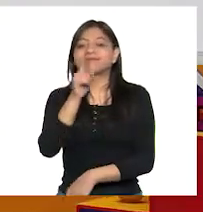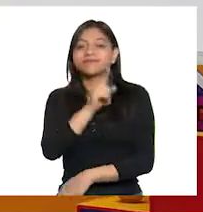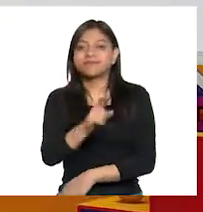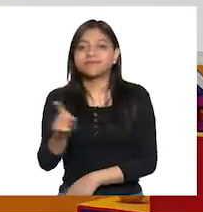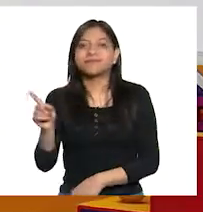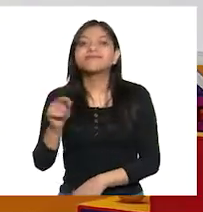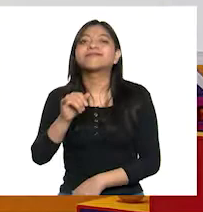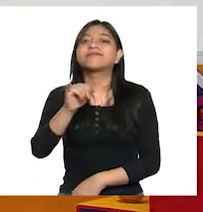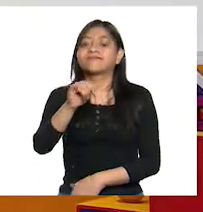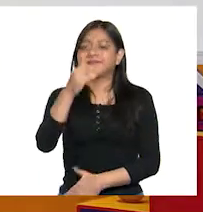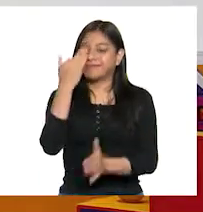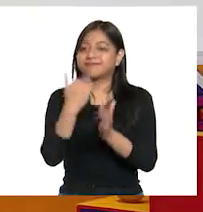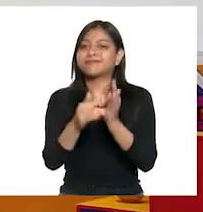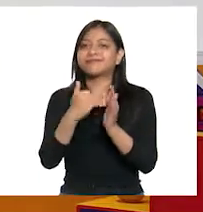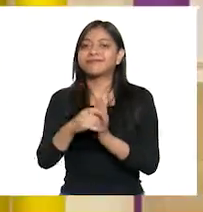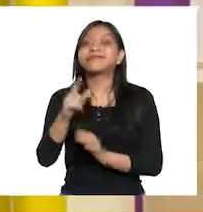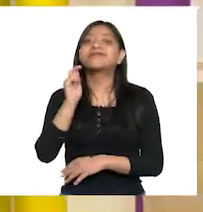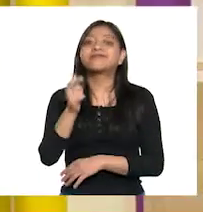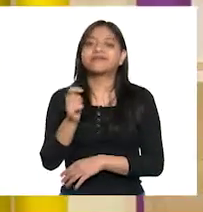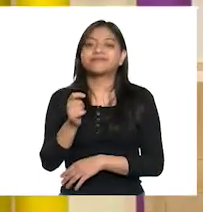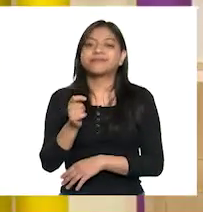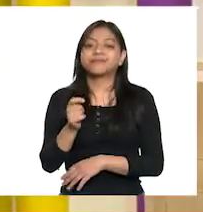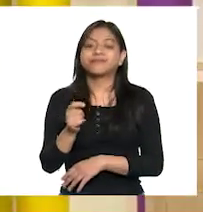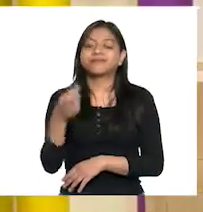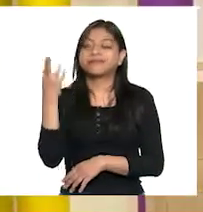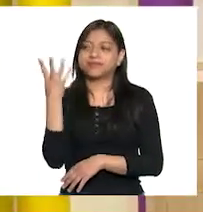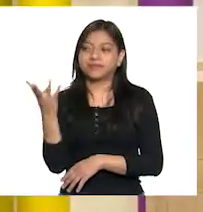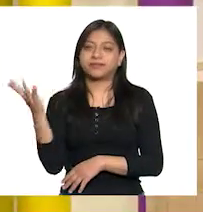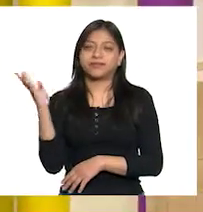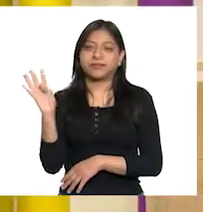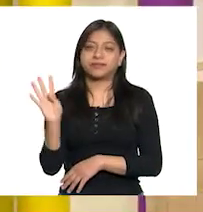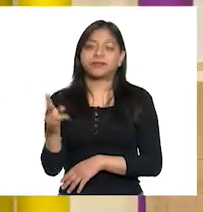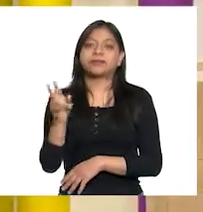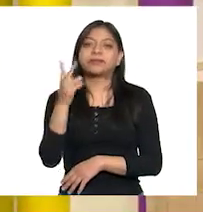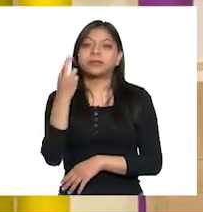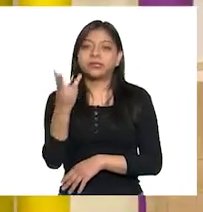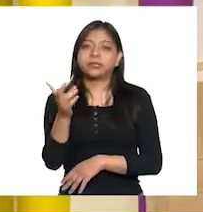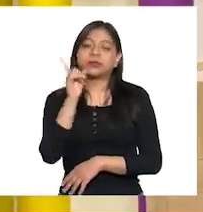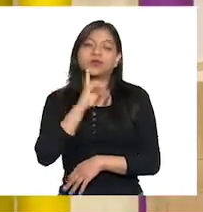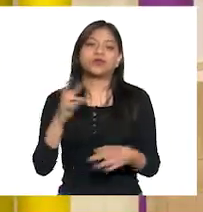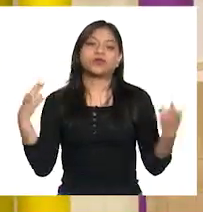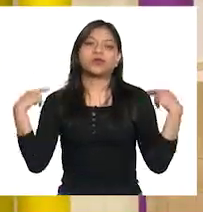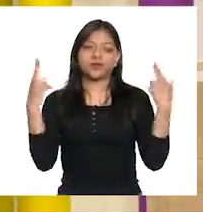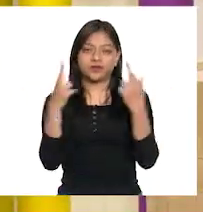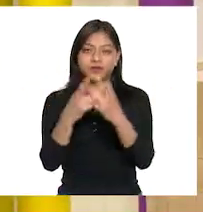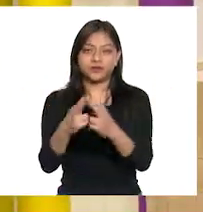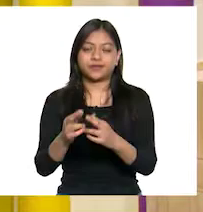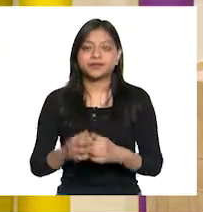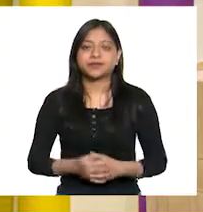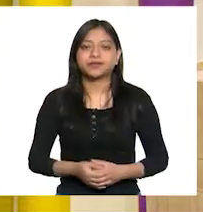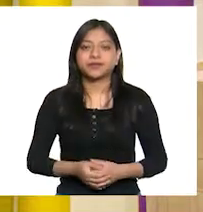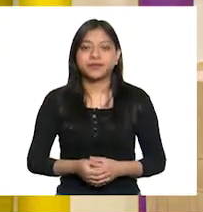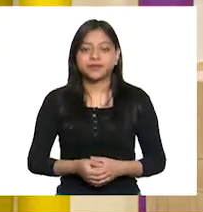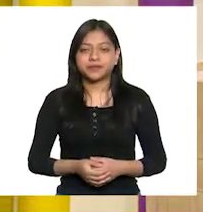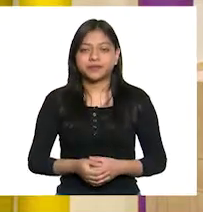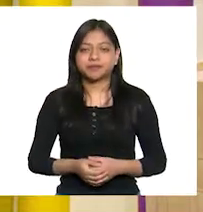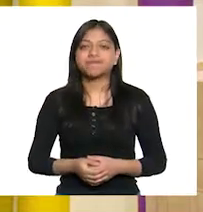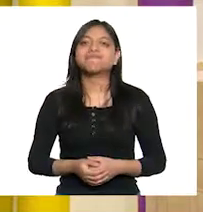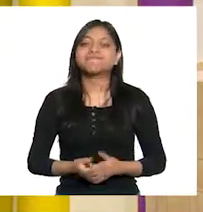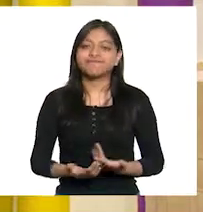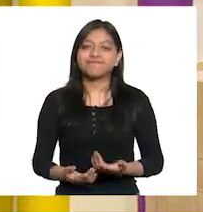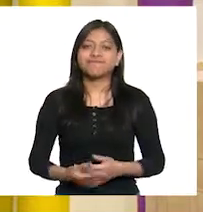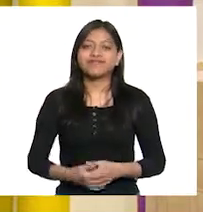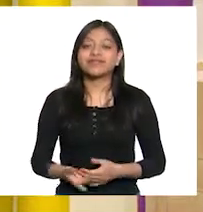percatar. Yo sí me di cuenta. Y estaba ahorita pensando en eso justamente. Dice el problema que... Uh-huh. Con las tres